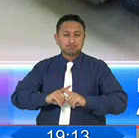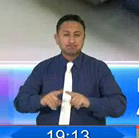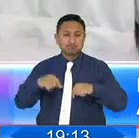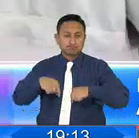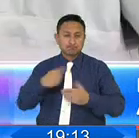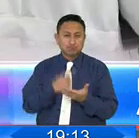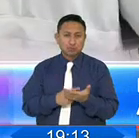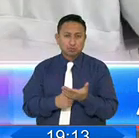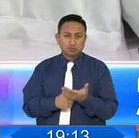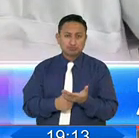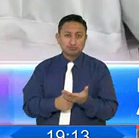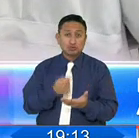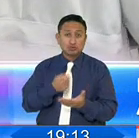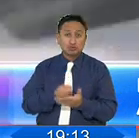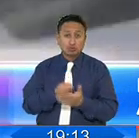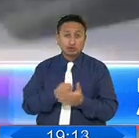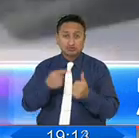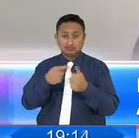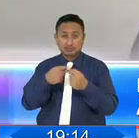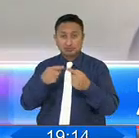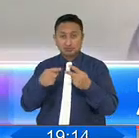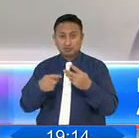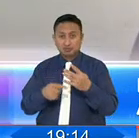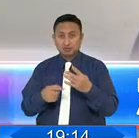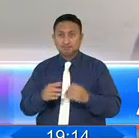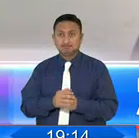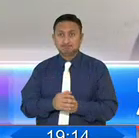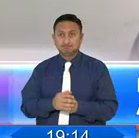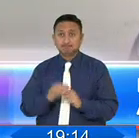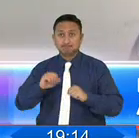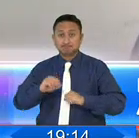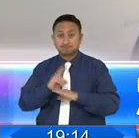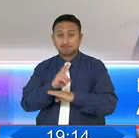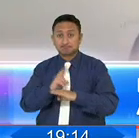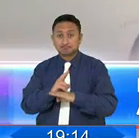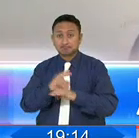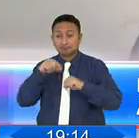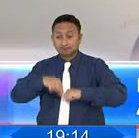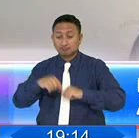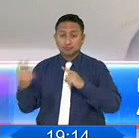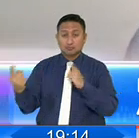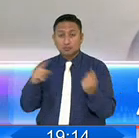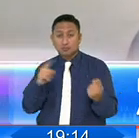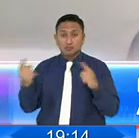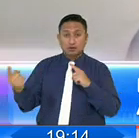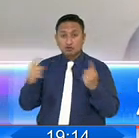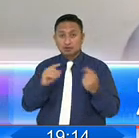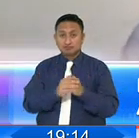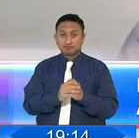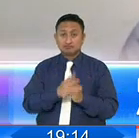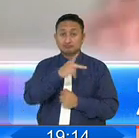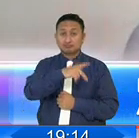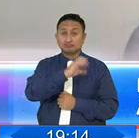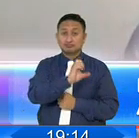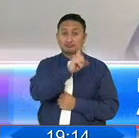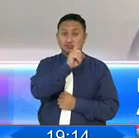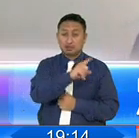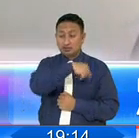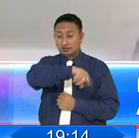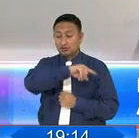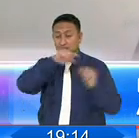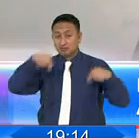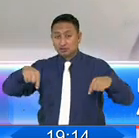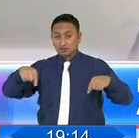en análisis la compra por varios factores. Utilicemos las pruebas de forma combinada para que hagamos uso de unas u